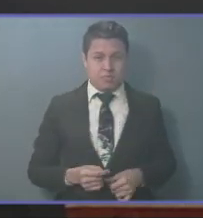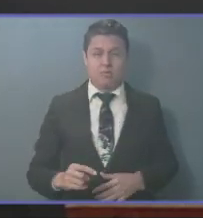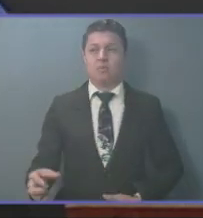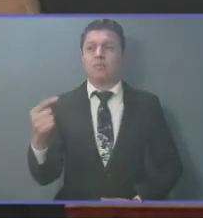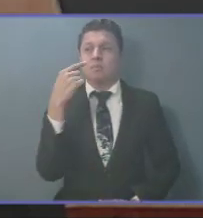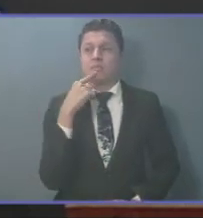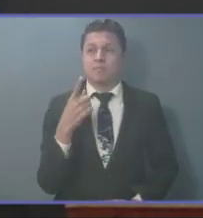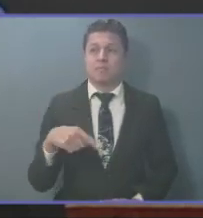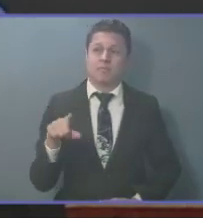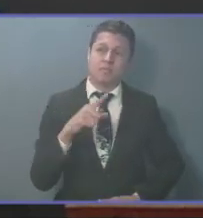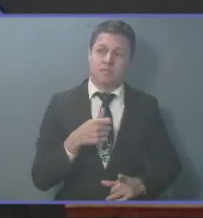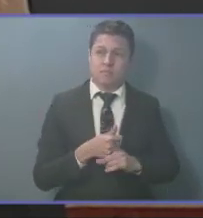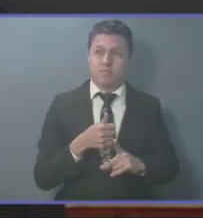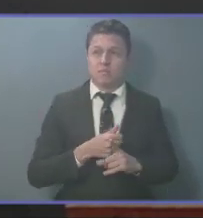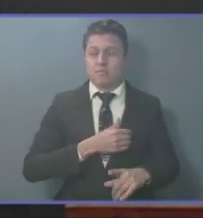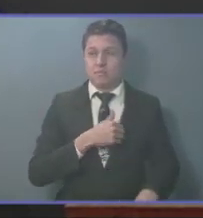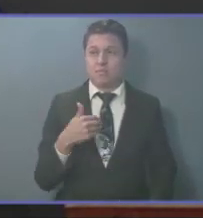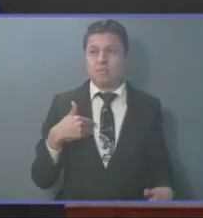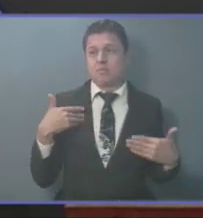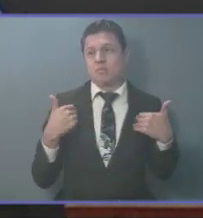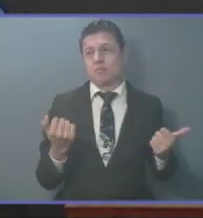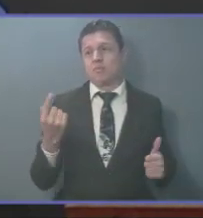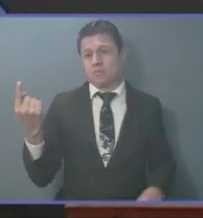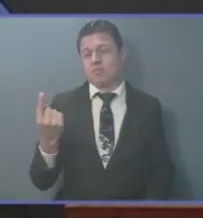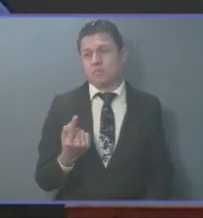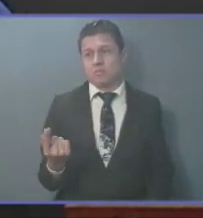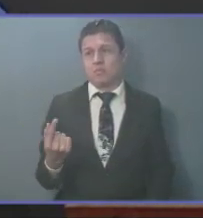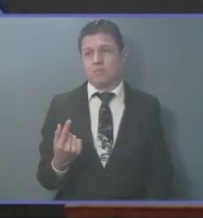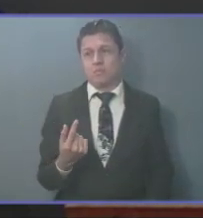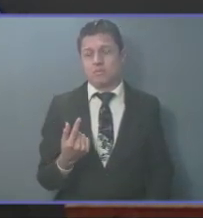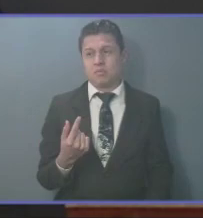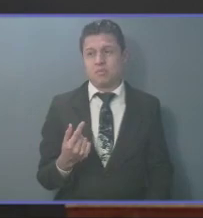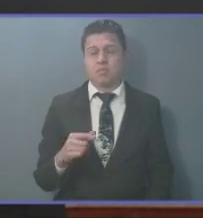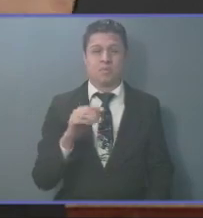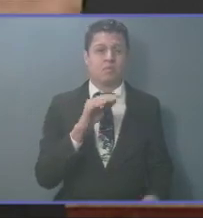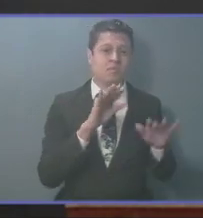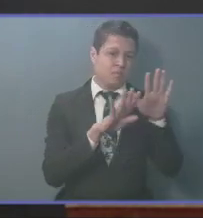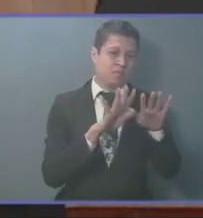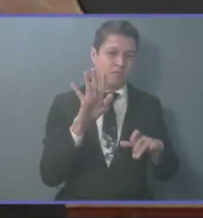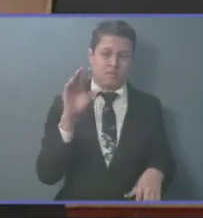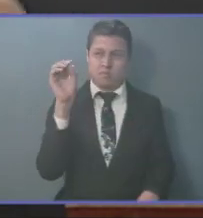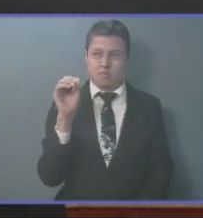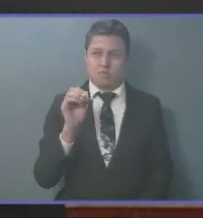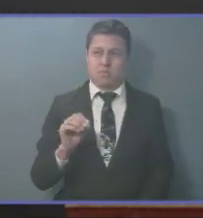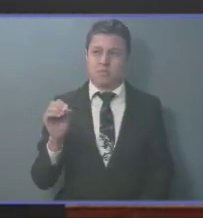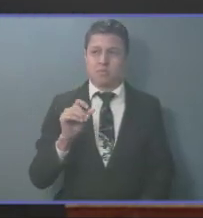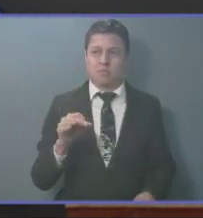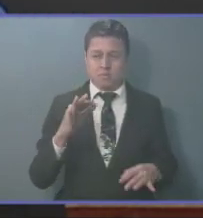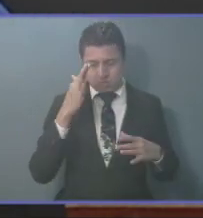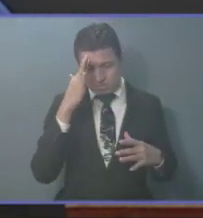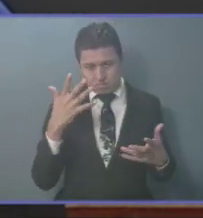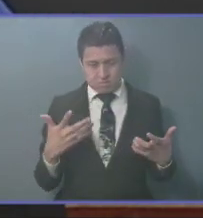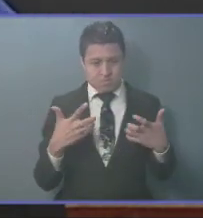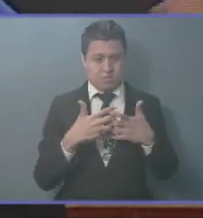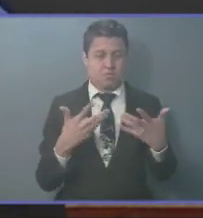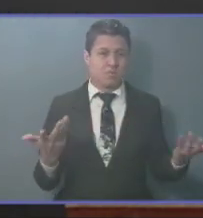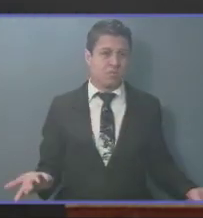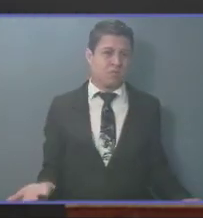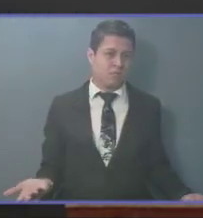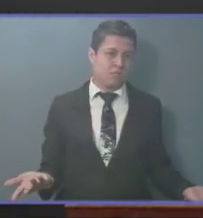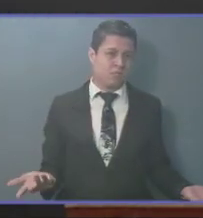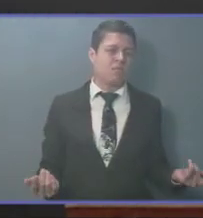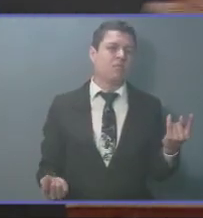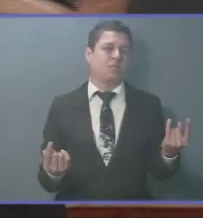participó el propio ministro de Salud, y recoge el 95% de consenso. ¿En qué